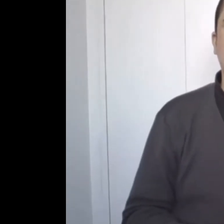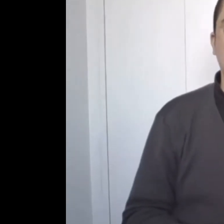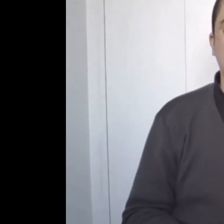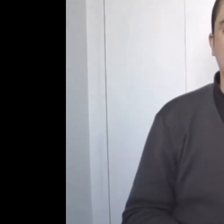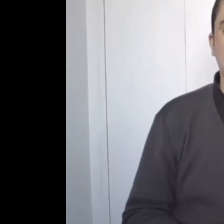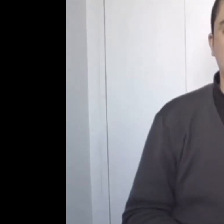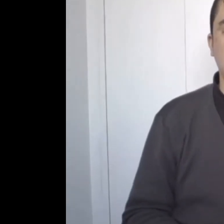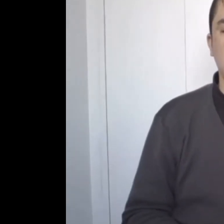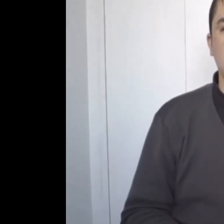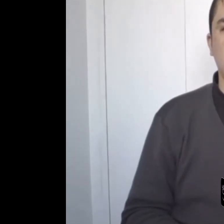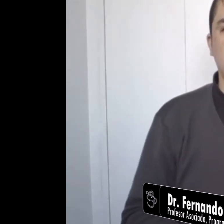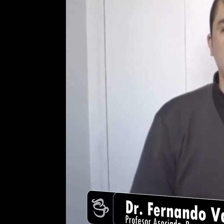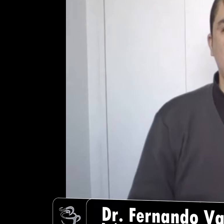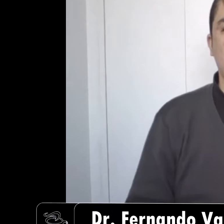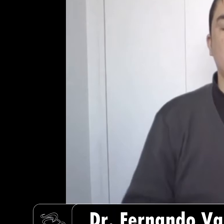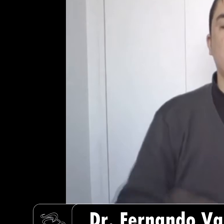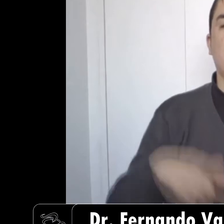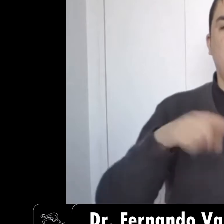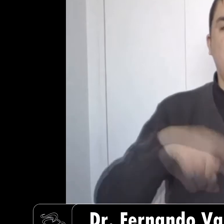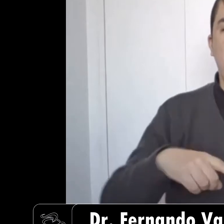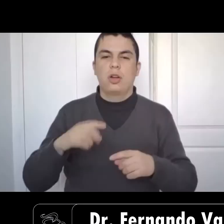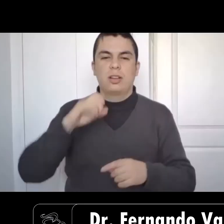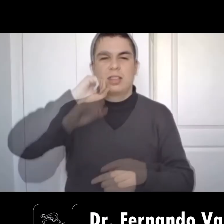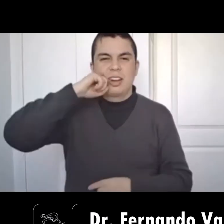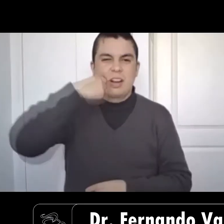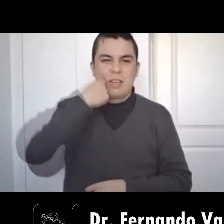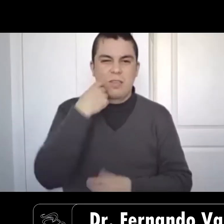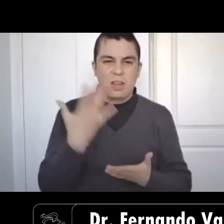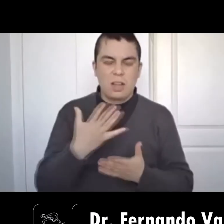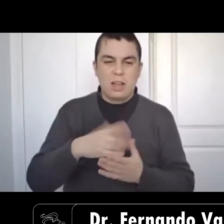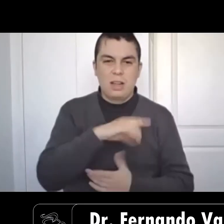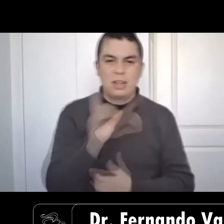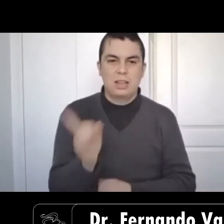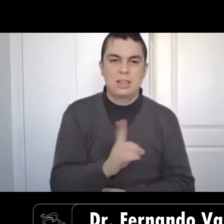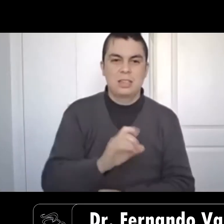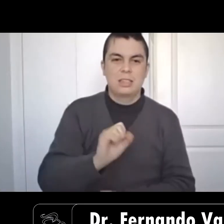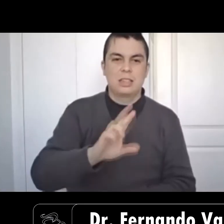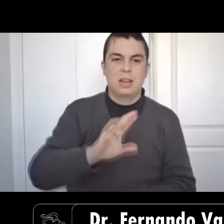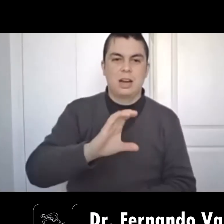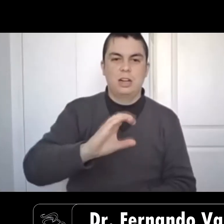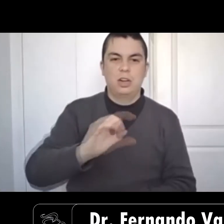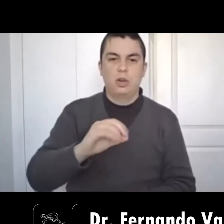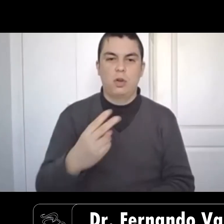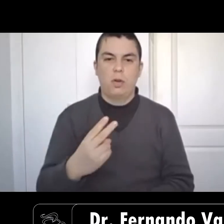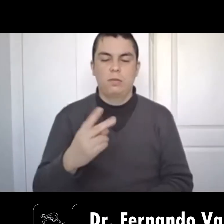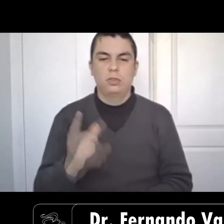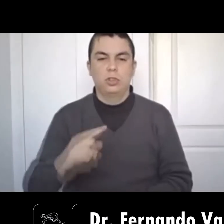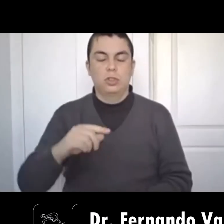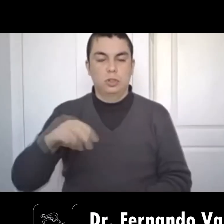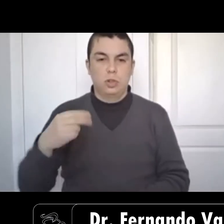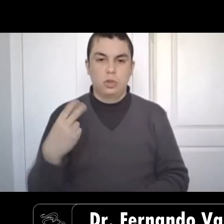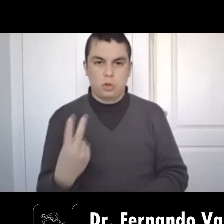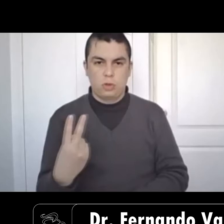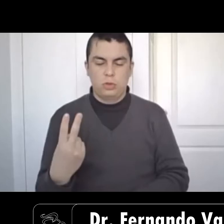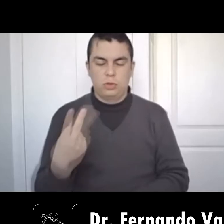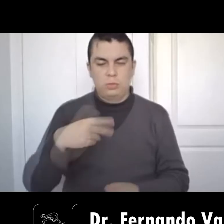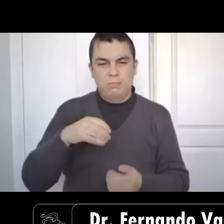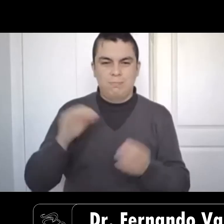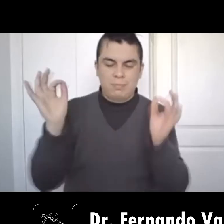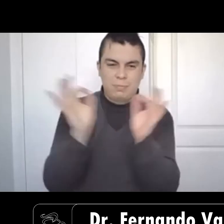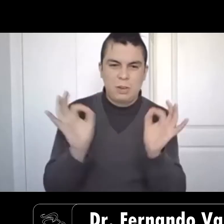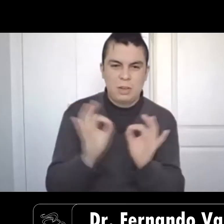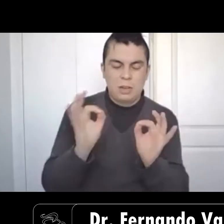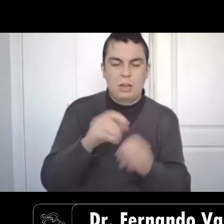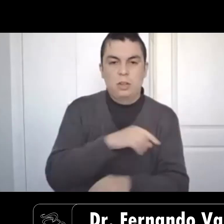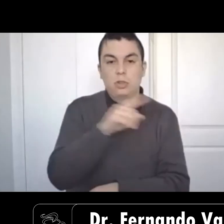de lo que es SARS-CoV-2 hoy día. ¿Qué tenemos que saber? Les pido que cualquier pregunta la mantengamos